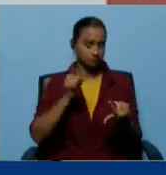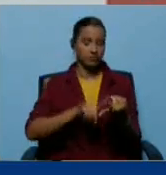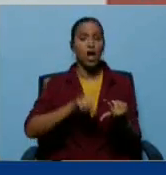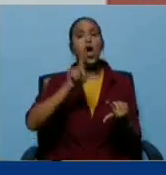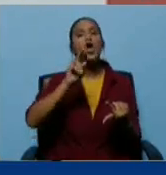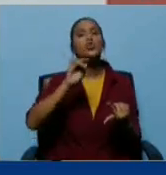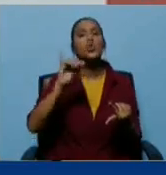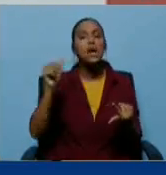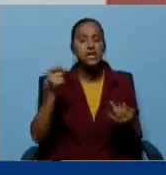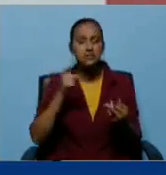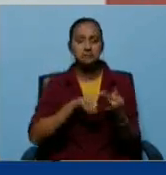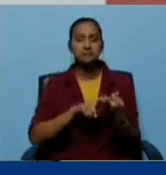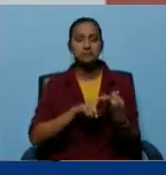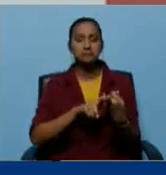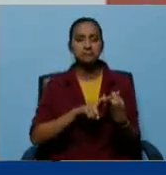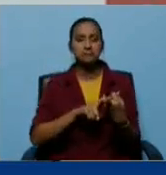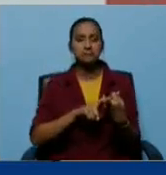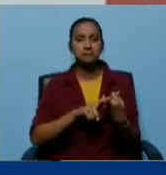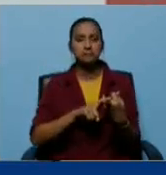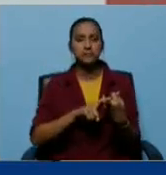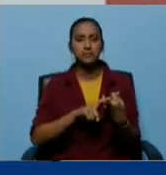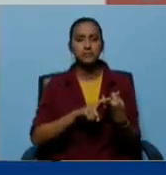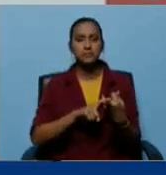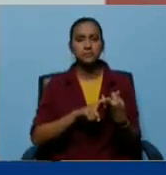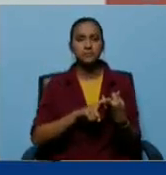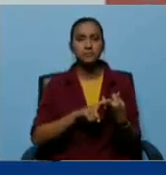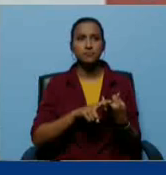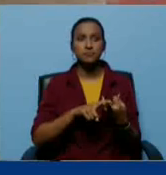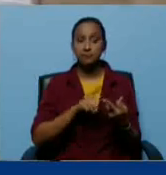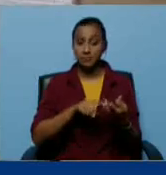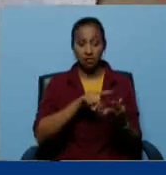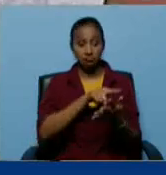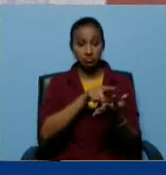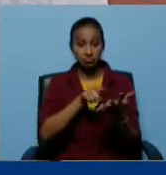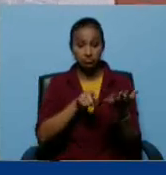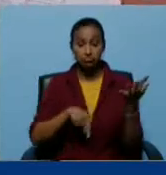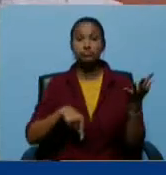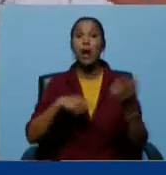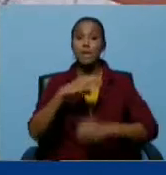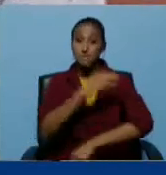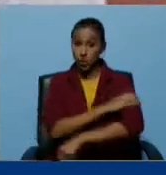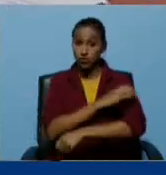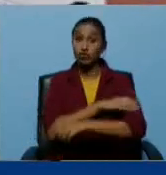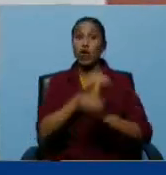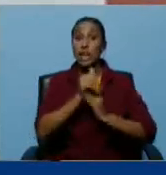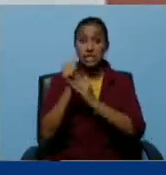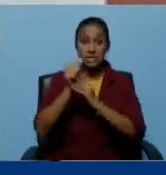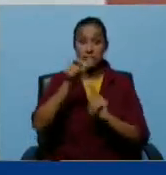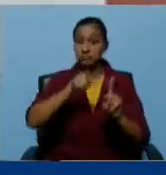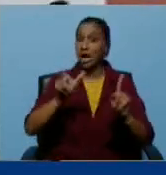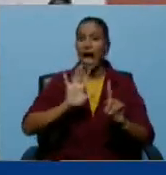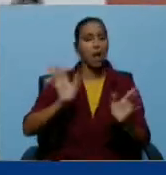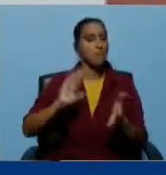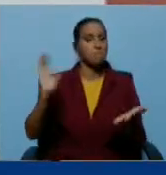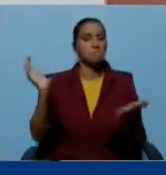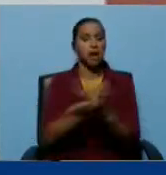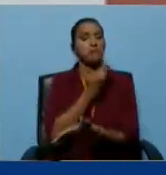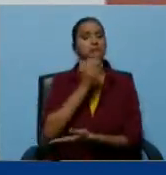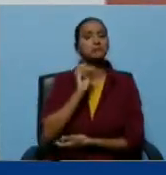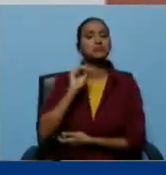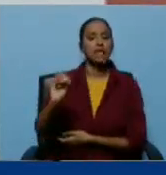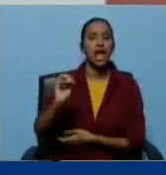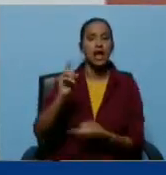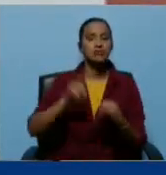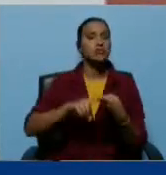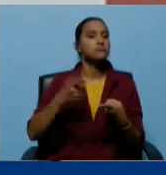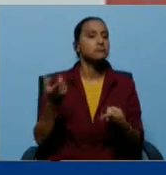Moreno. Ya no existe, ninguno de ellos existe. Ya no existe AD, COPEI, Primero